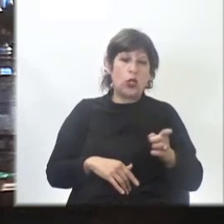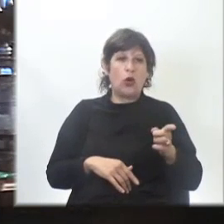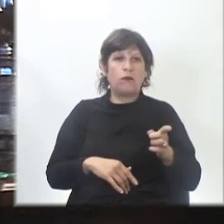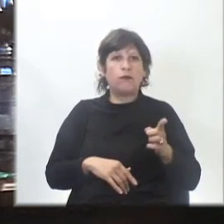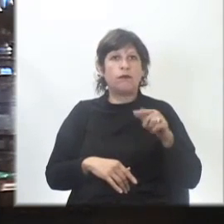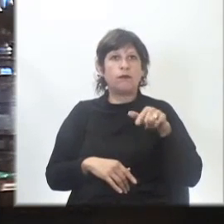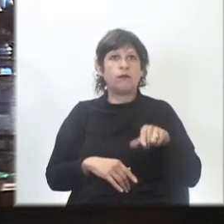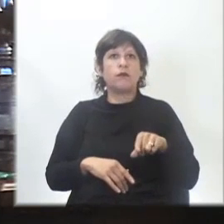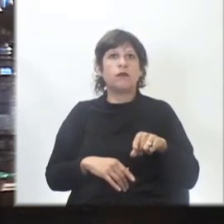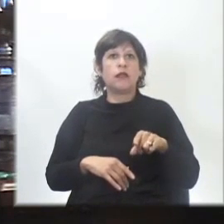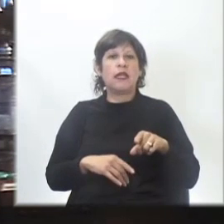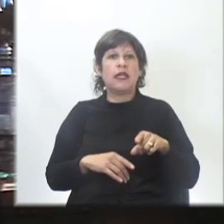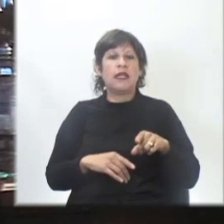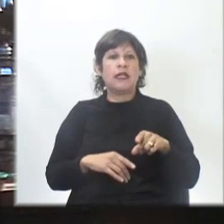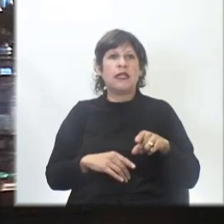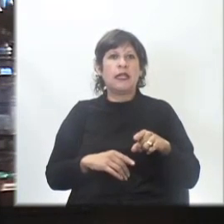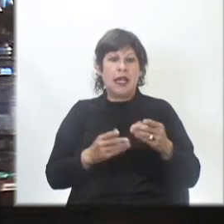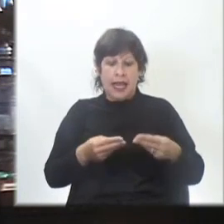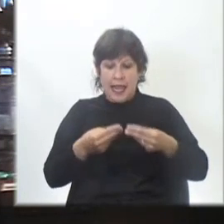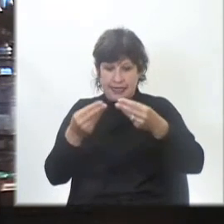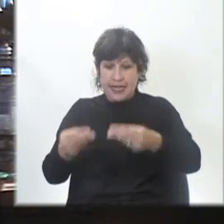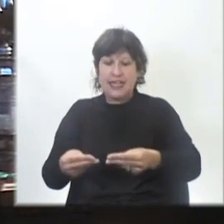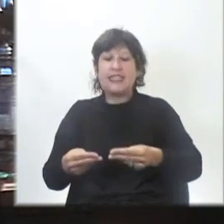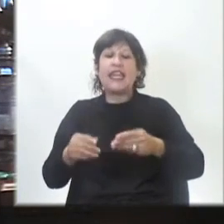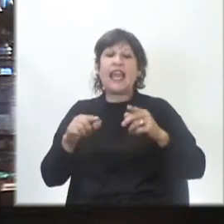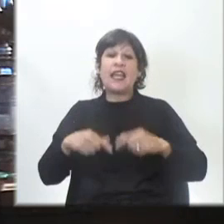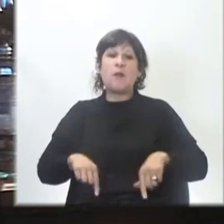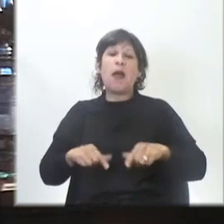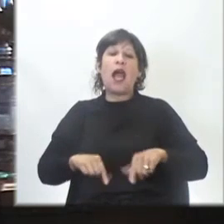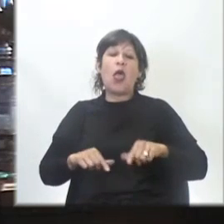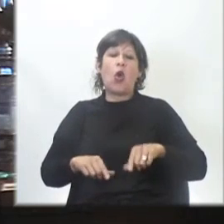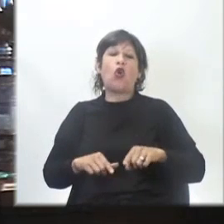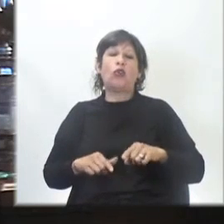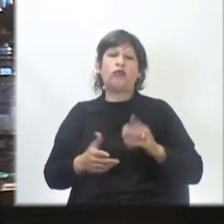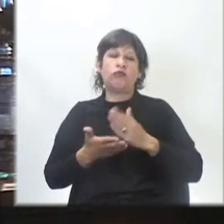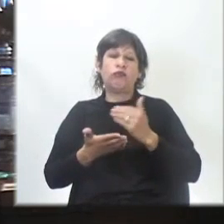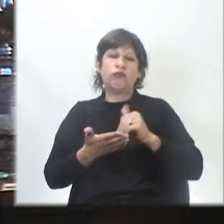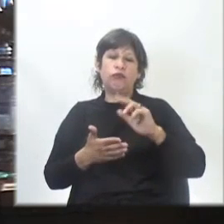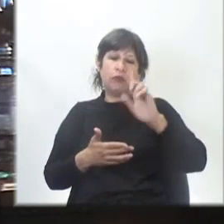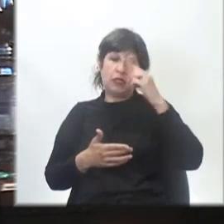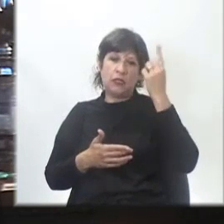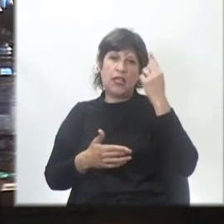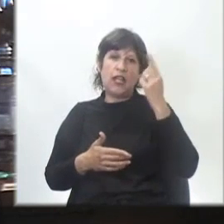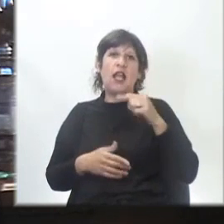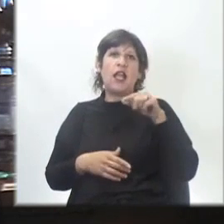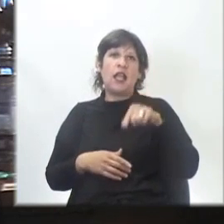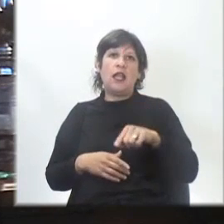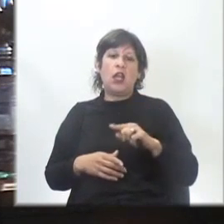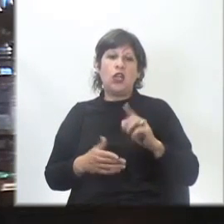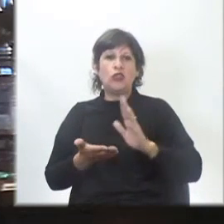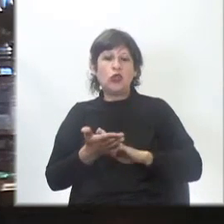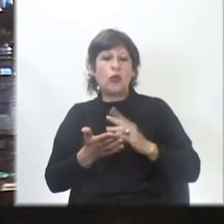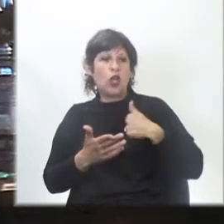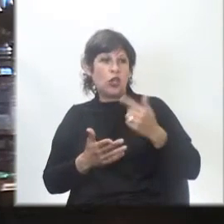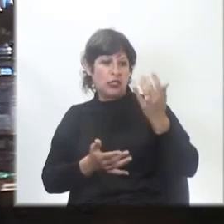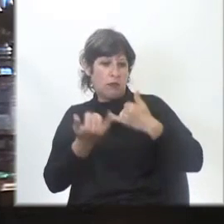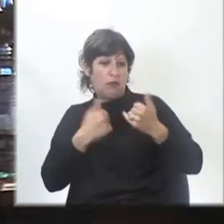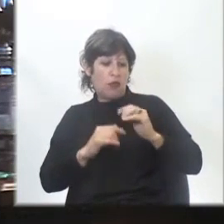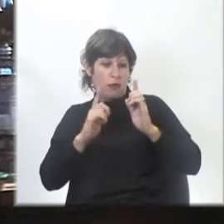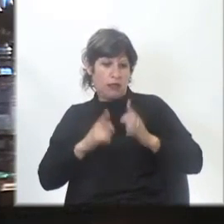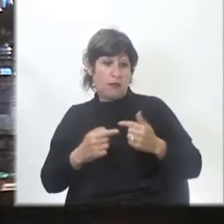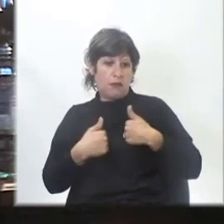le entrega al embajador Bustillo con respecto a lo que se me informa a mí también.